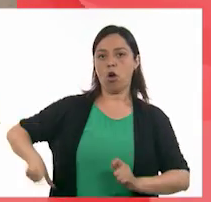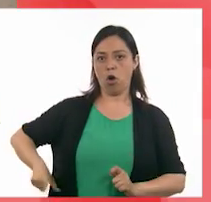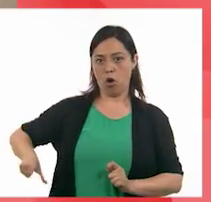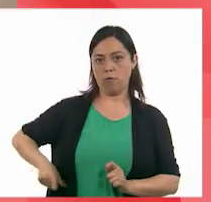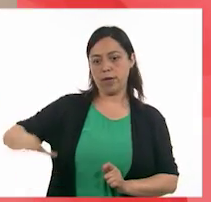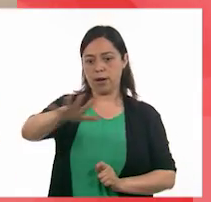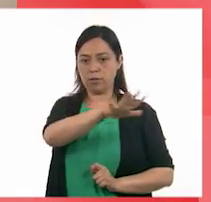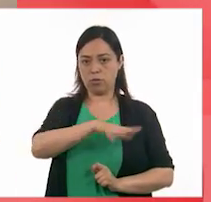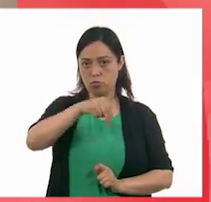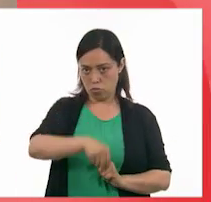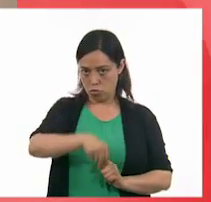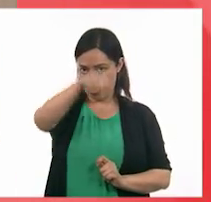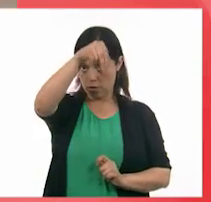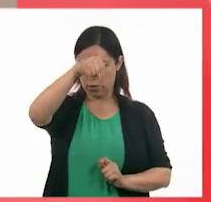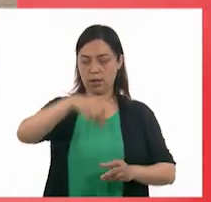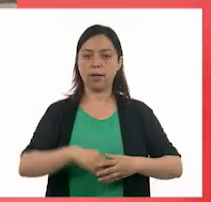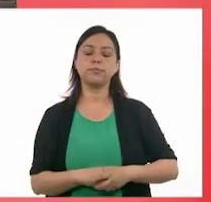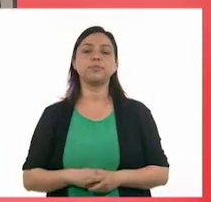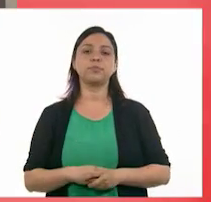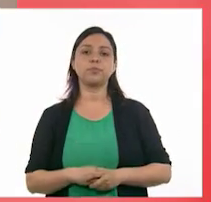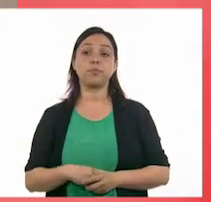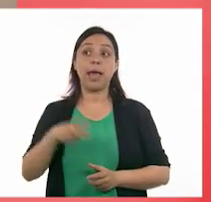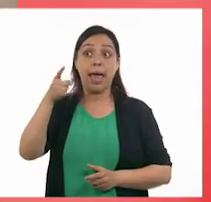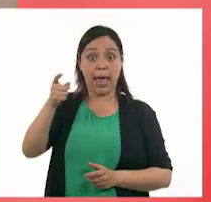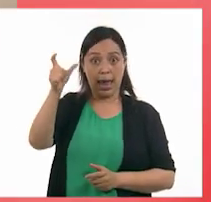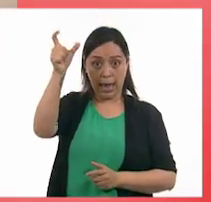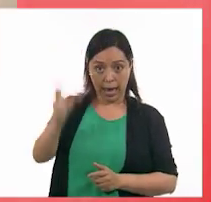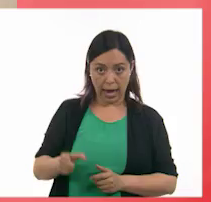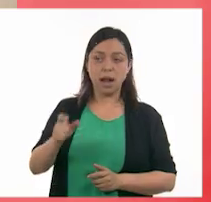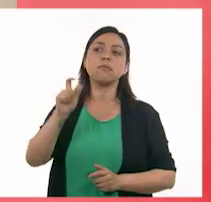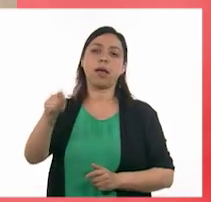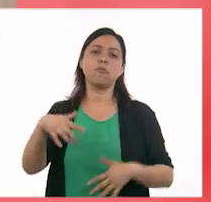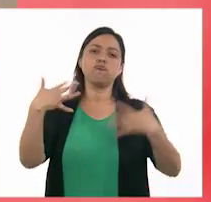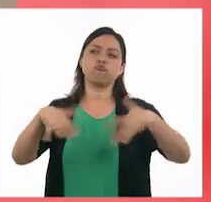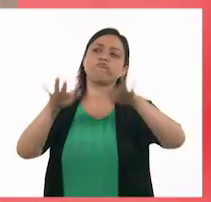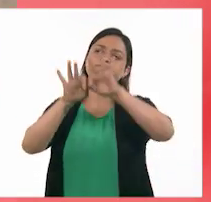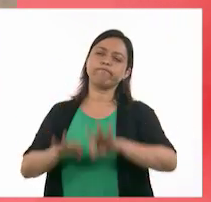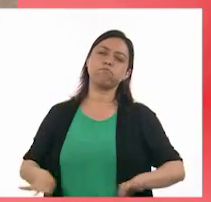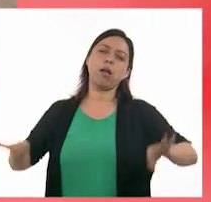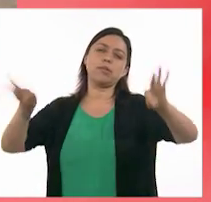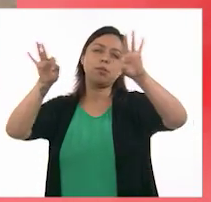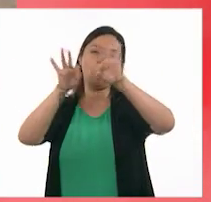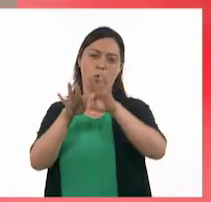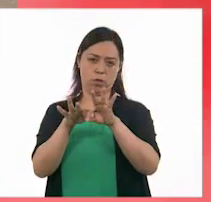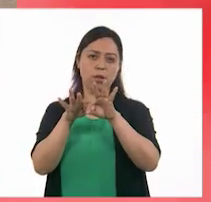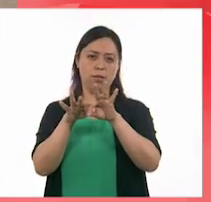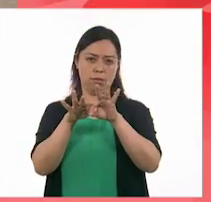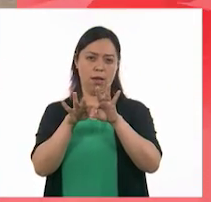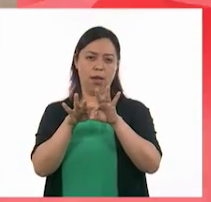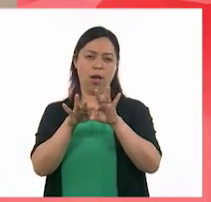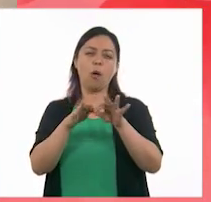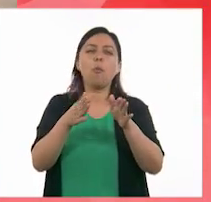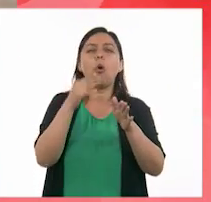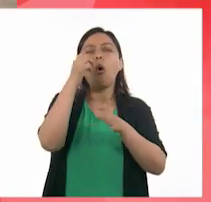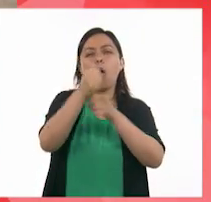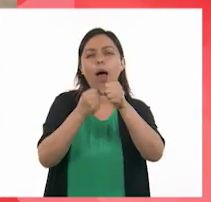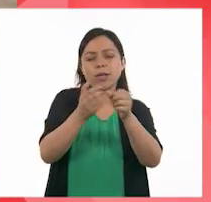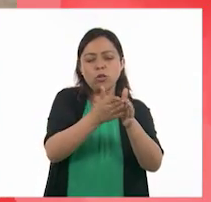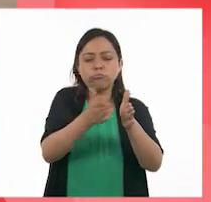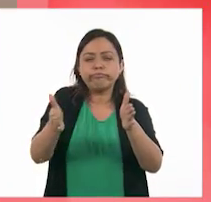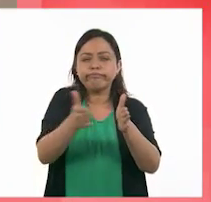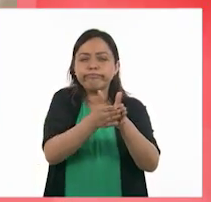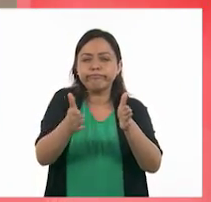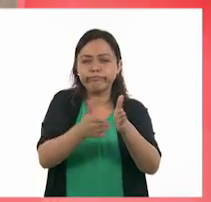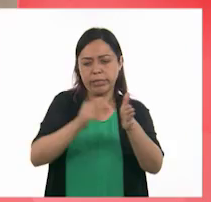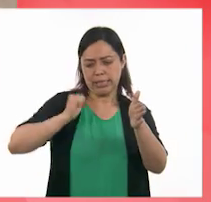Distrito Norte. Él es la figura de mayor relevancia histórica en las primeras 2 décadas del siglo